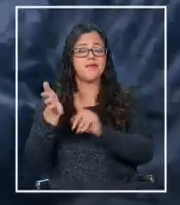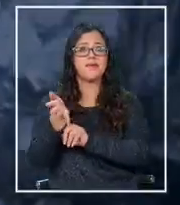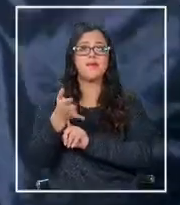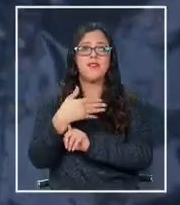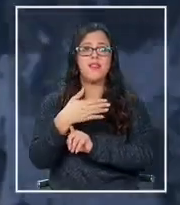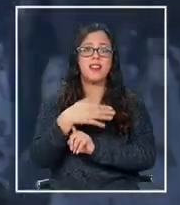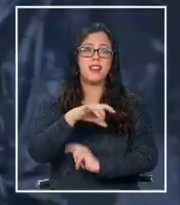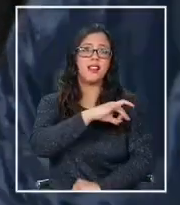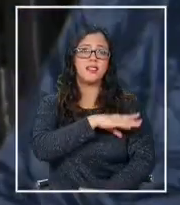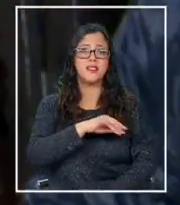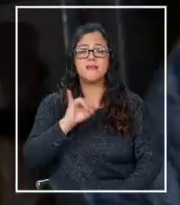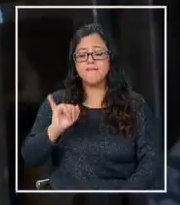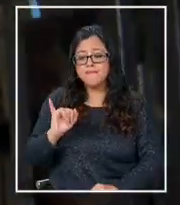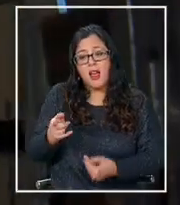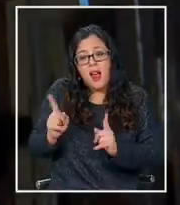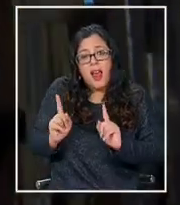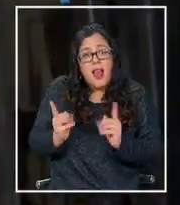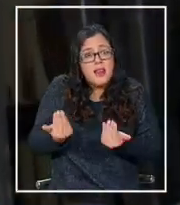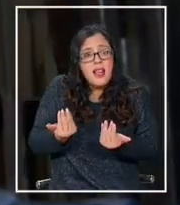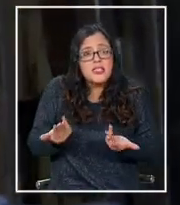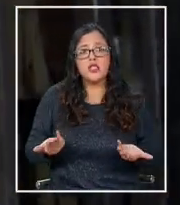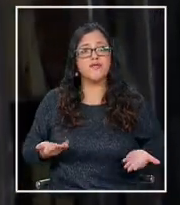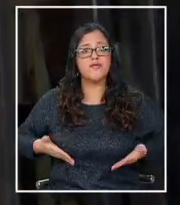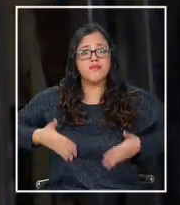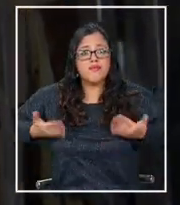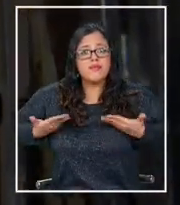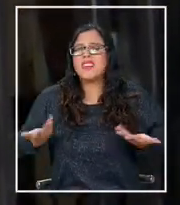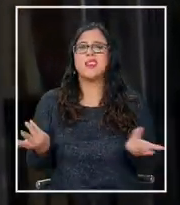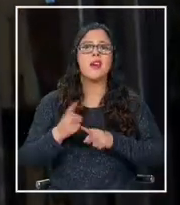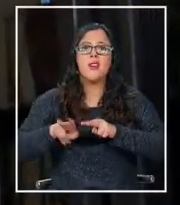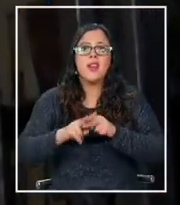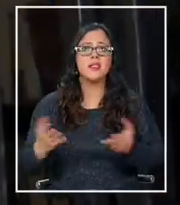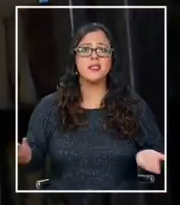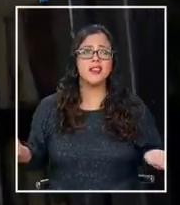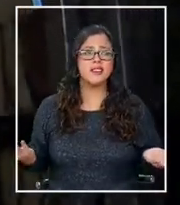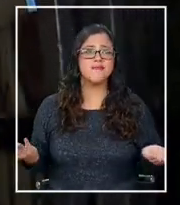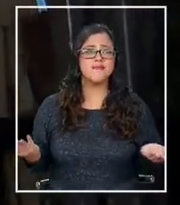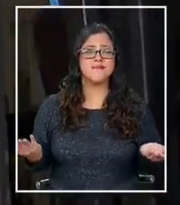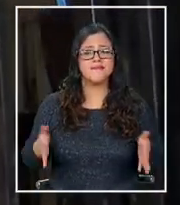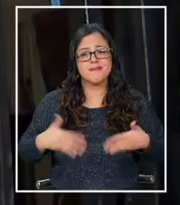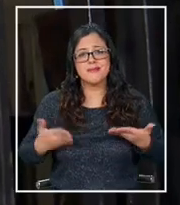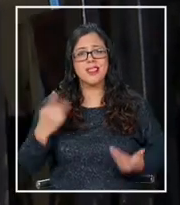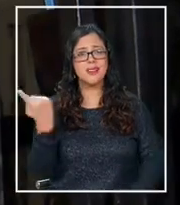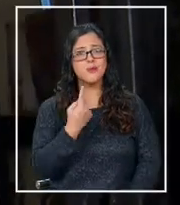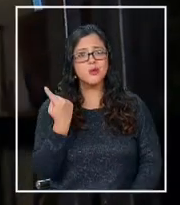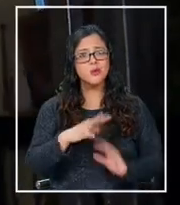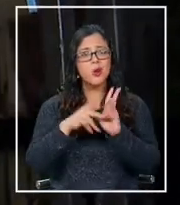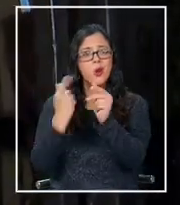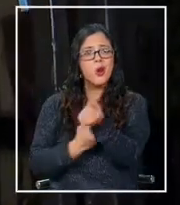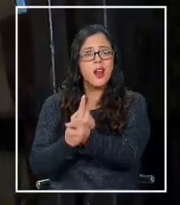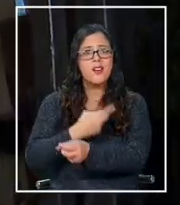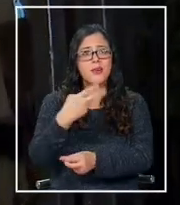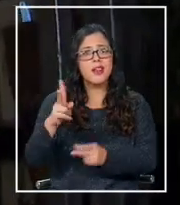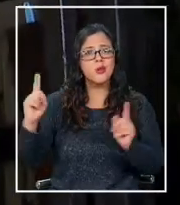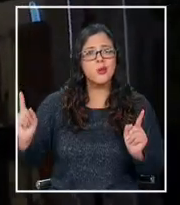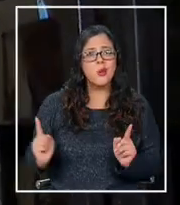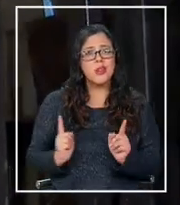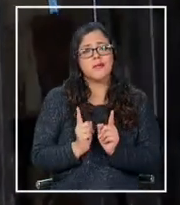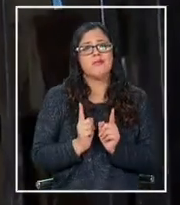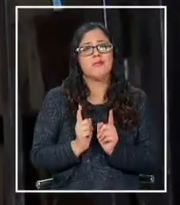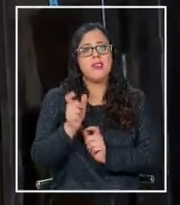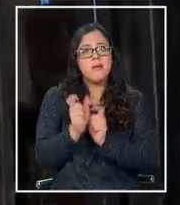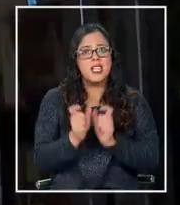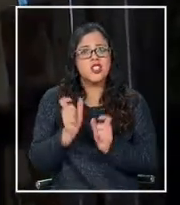también... Sí, hay que darse ánimo, si no, ¿qué hacer? Al final uno tiene que darse ánimo solo y con tu familia, los que están al lado tuyo y la gente que tiene que